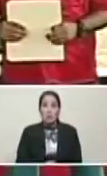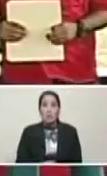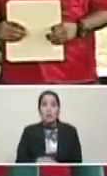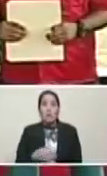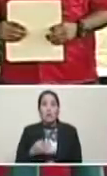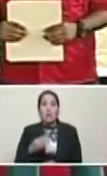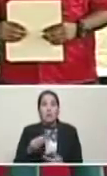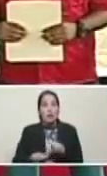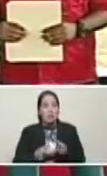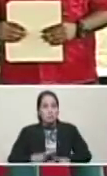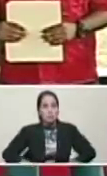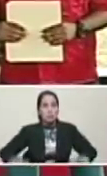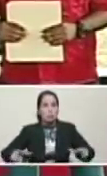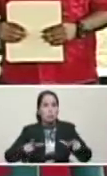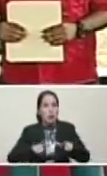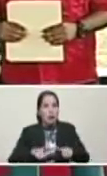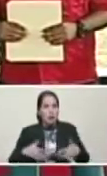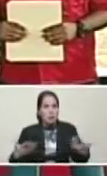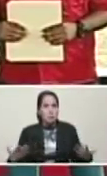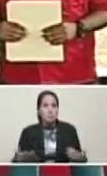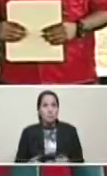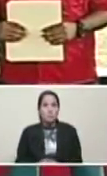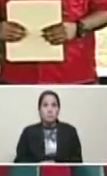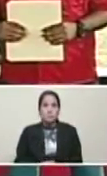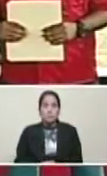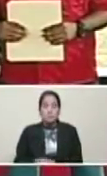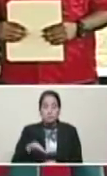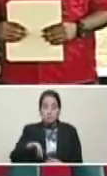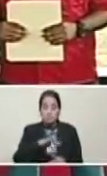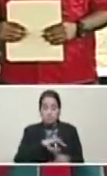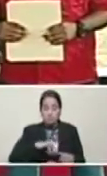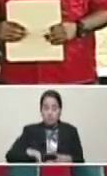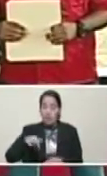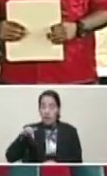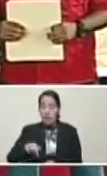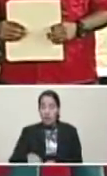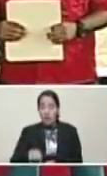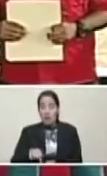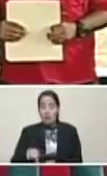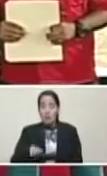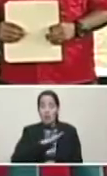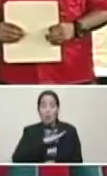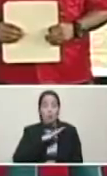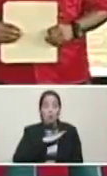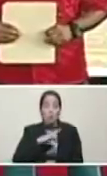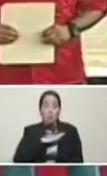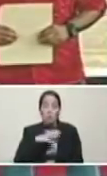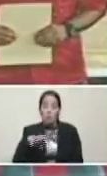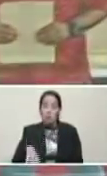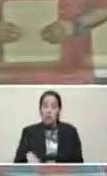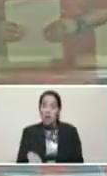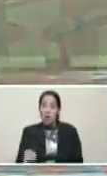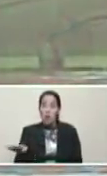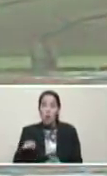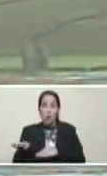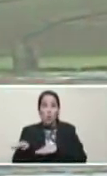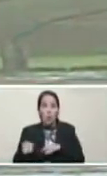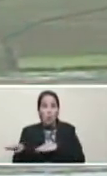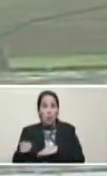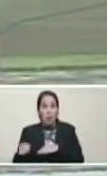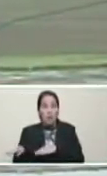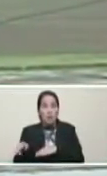presidente se estima sembrar en este su estado cojedes en el año 2019 y en este ciclo